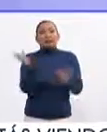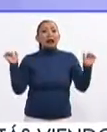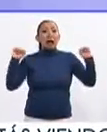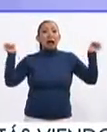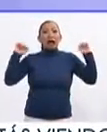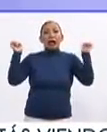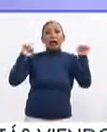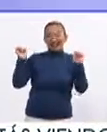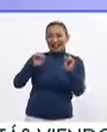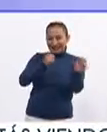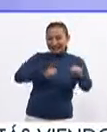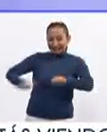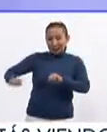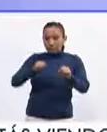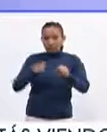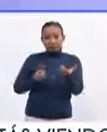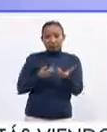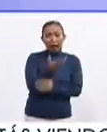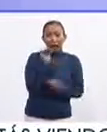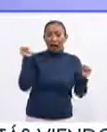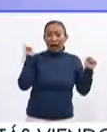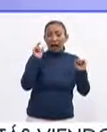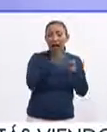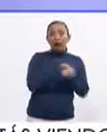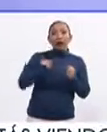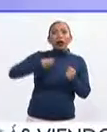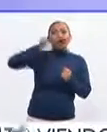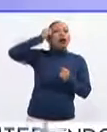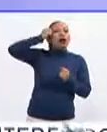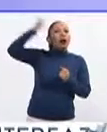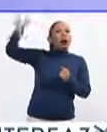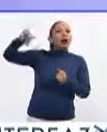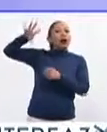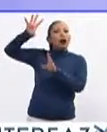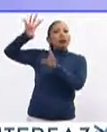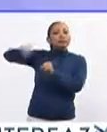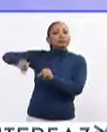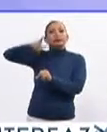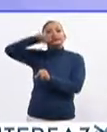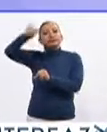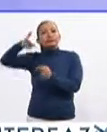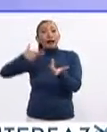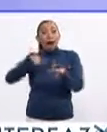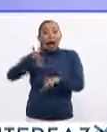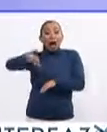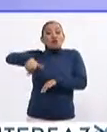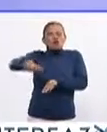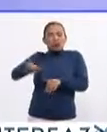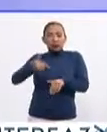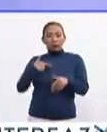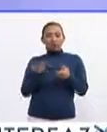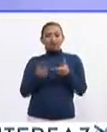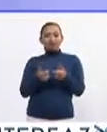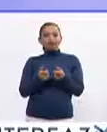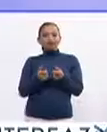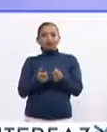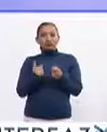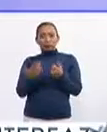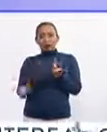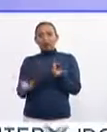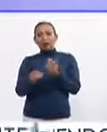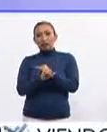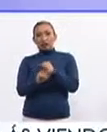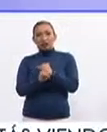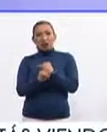a salvo en las zonas de bajo riesgo, claro, podemos controlarlo desde cualquier buscador, desde